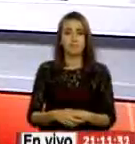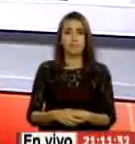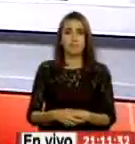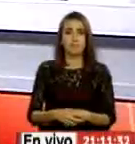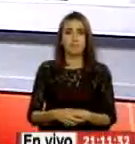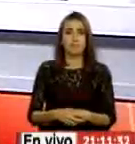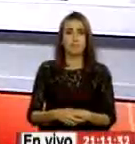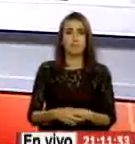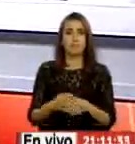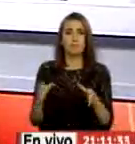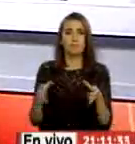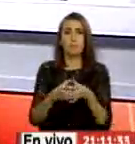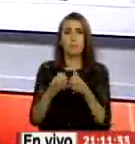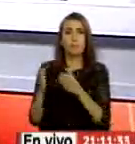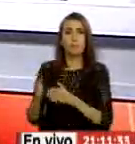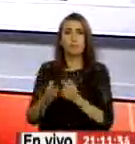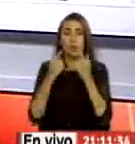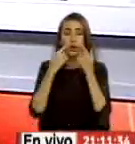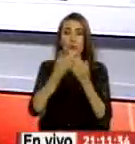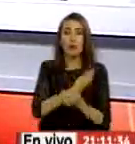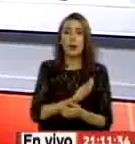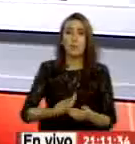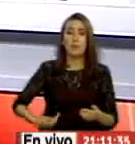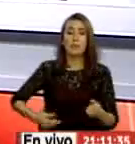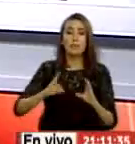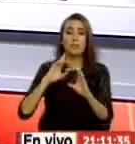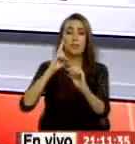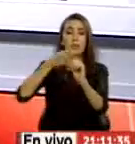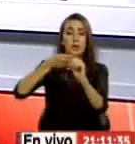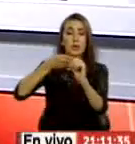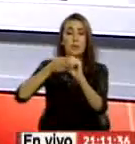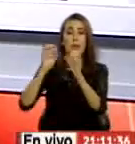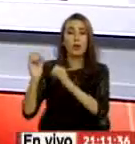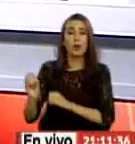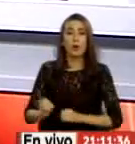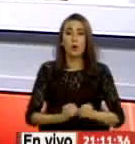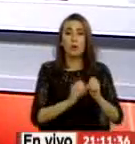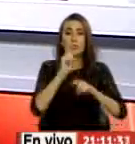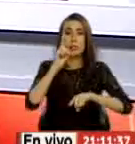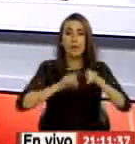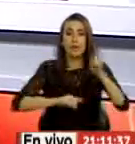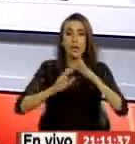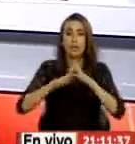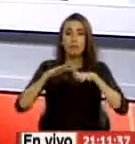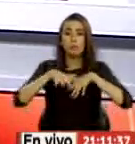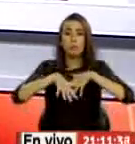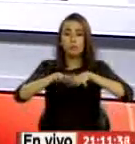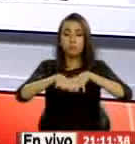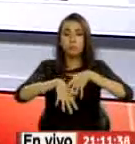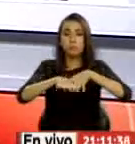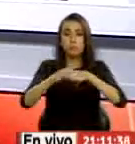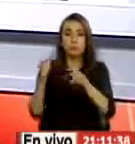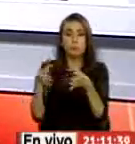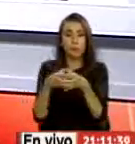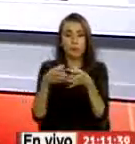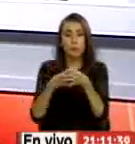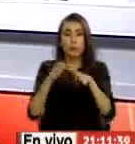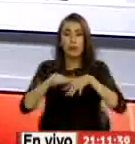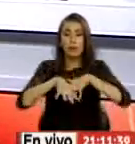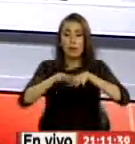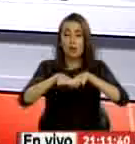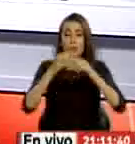este tema, el presidente Lenín Moreno participó de la manifestación organizada por miles de trabajadores en conmemoración a la huelga general